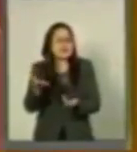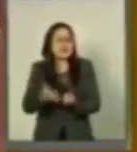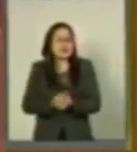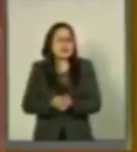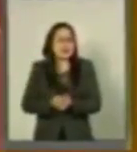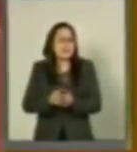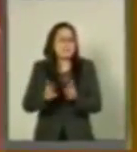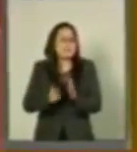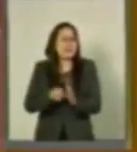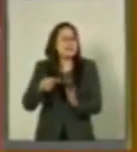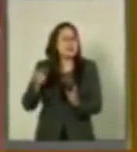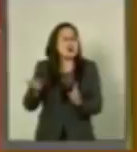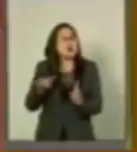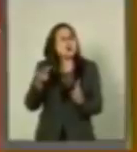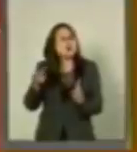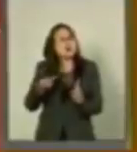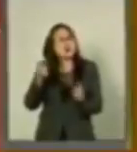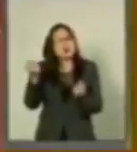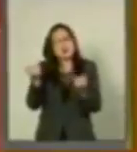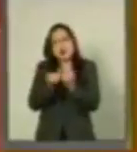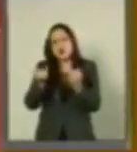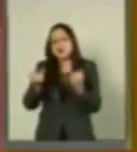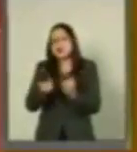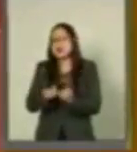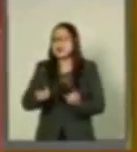las mismas preguntas,